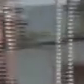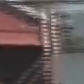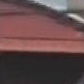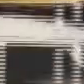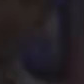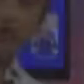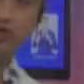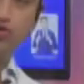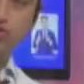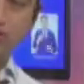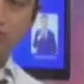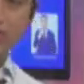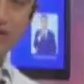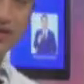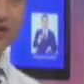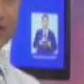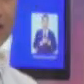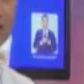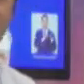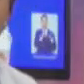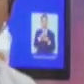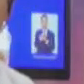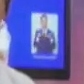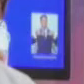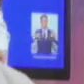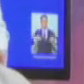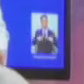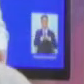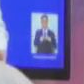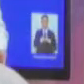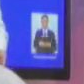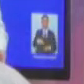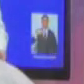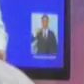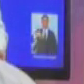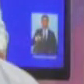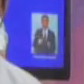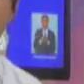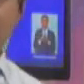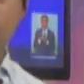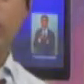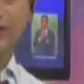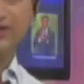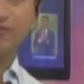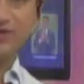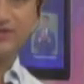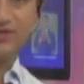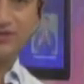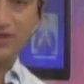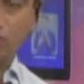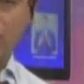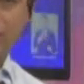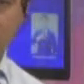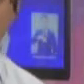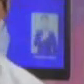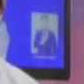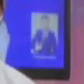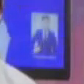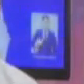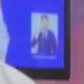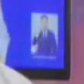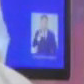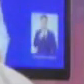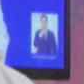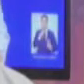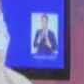Para que nuestros niños y nuestras niñas en la categoría de 9 y 10 años puedan llevarse alguna de estas preseas, alguna de estas copas a